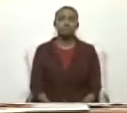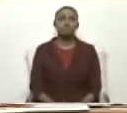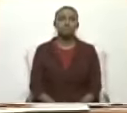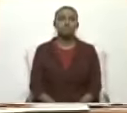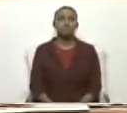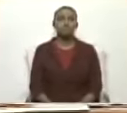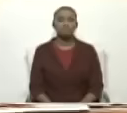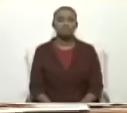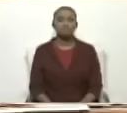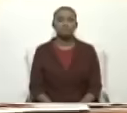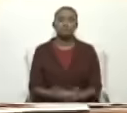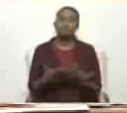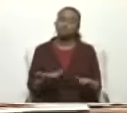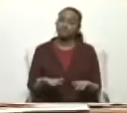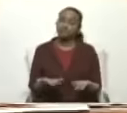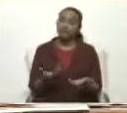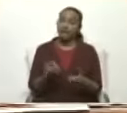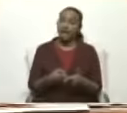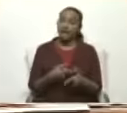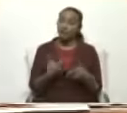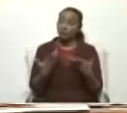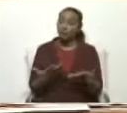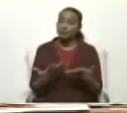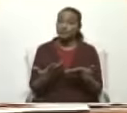Ahora, el odio aquí debe quedar